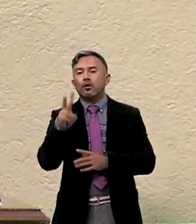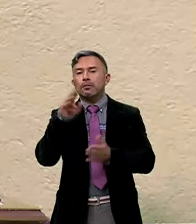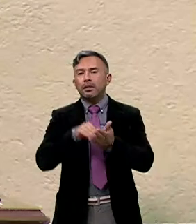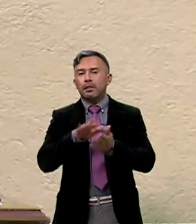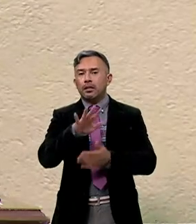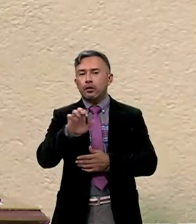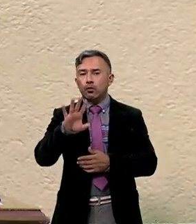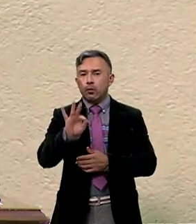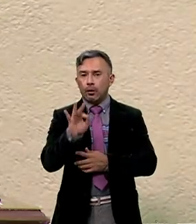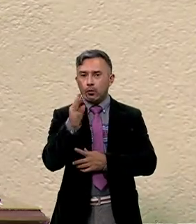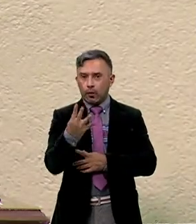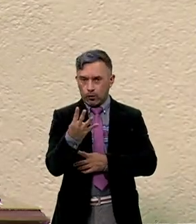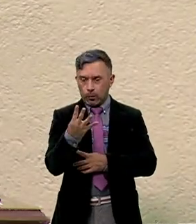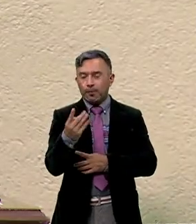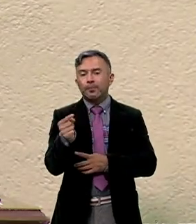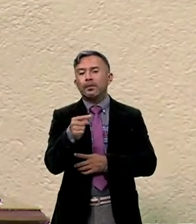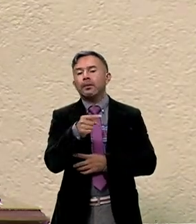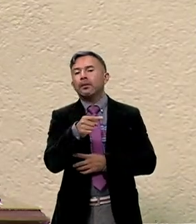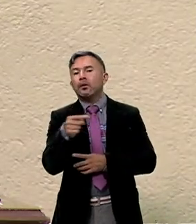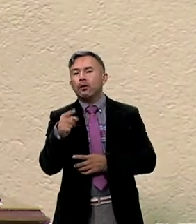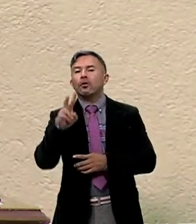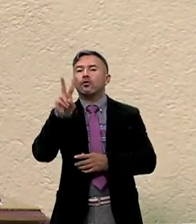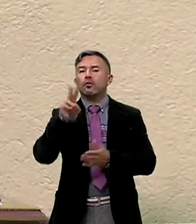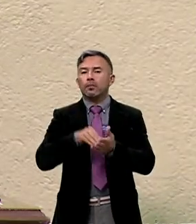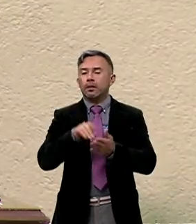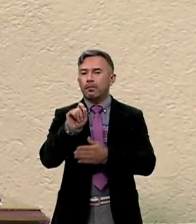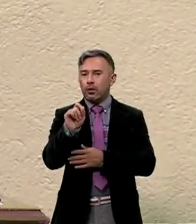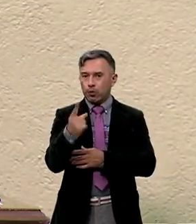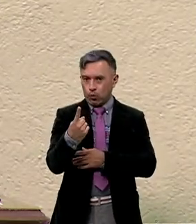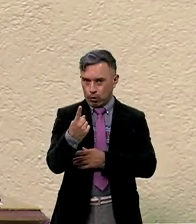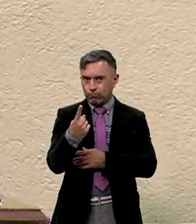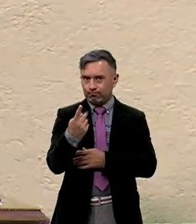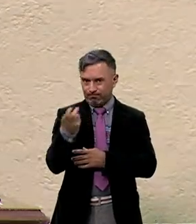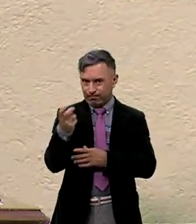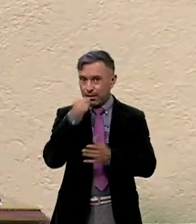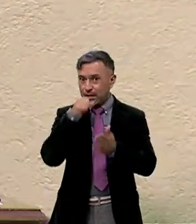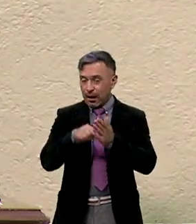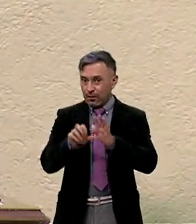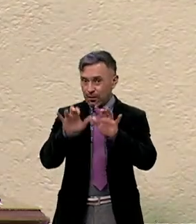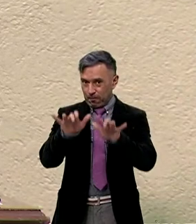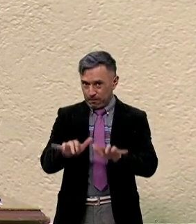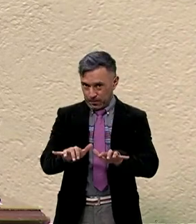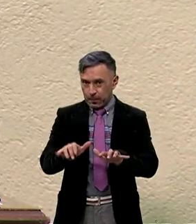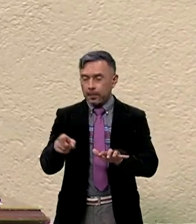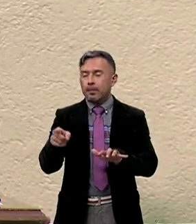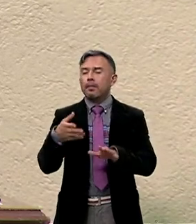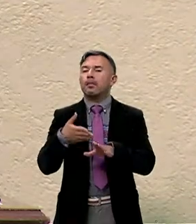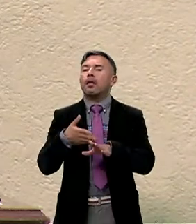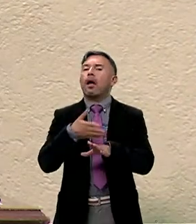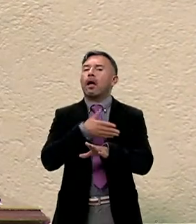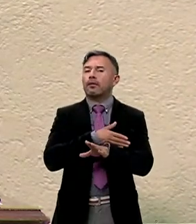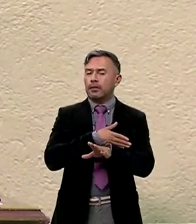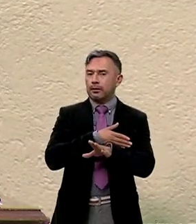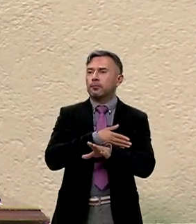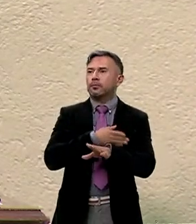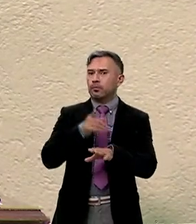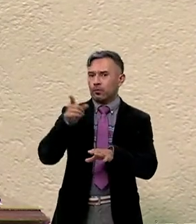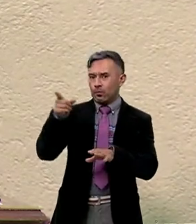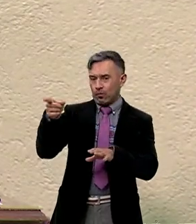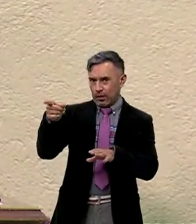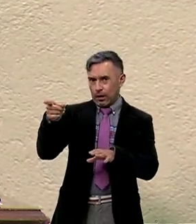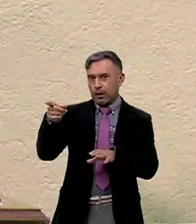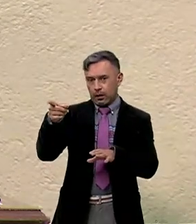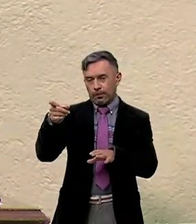2.544 el 2021 se consultó de forma anticipada al titular de la consejería